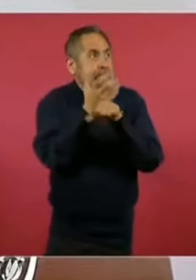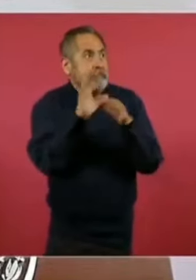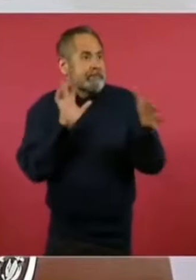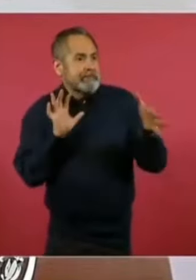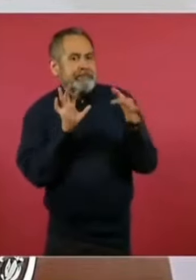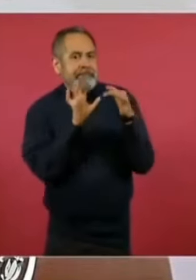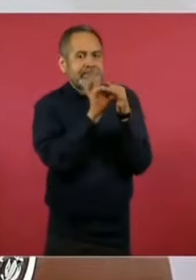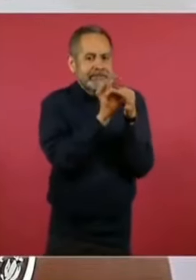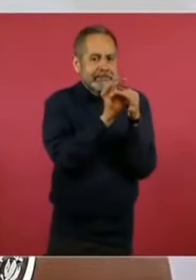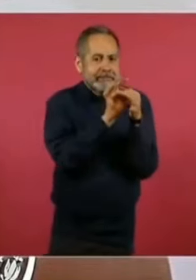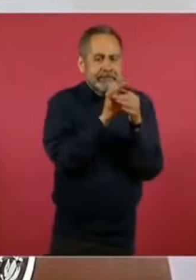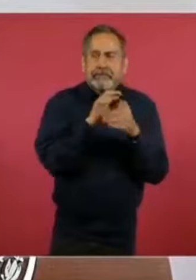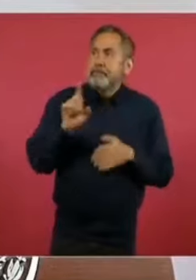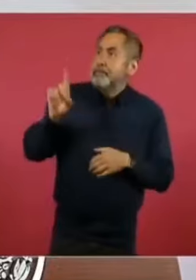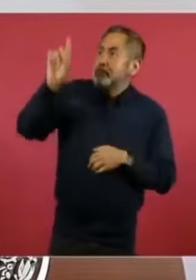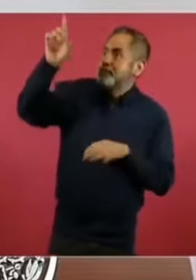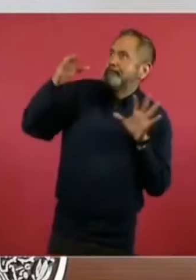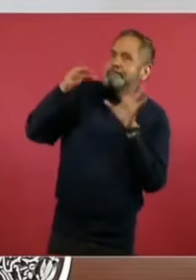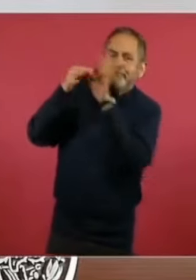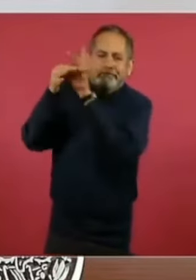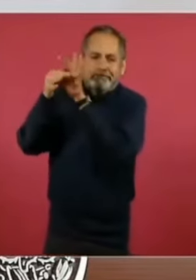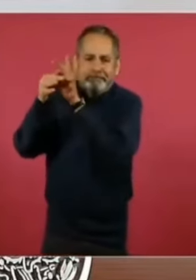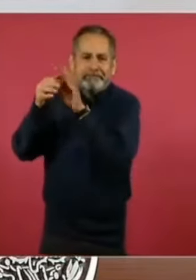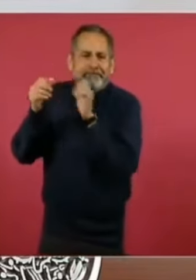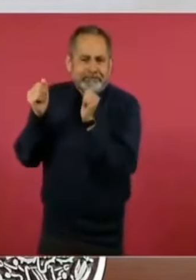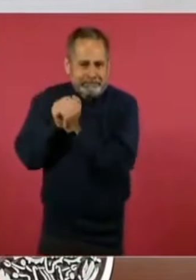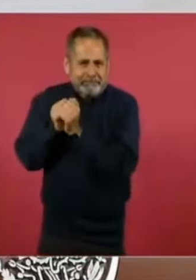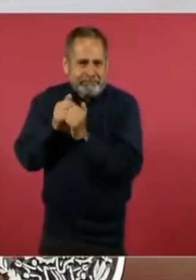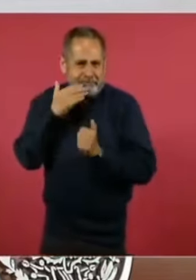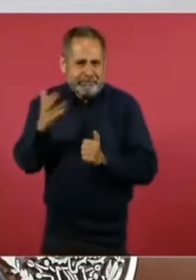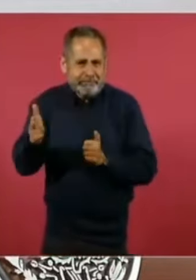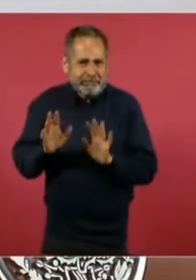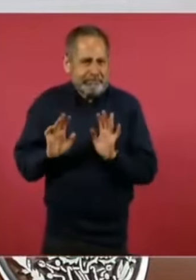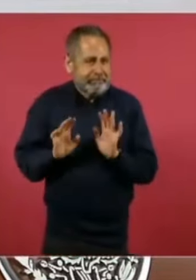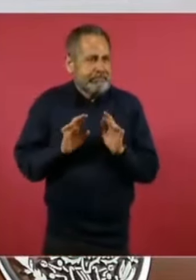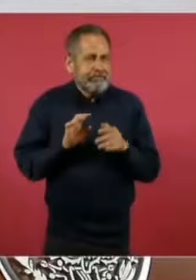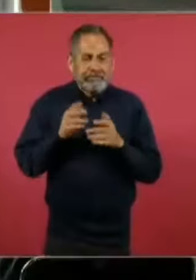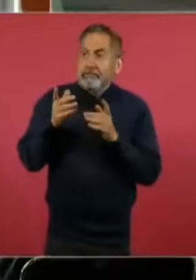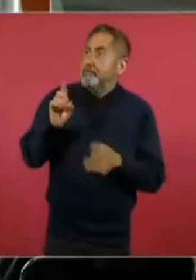tan cerca de Dios y no tan lejos de Estados Unidos.